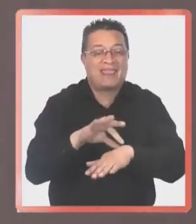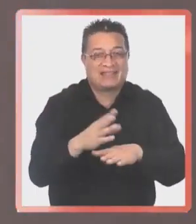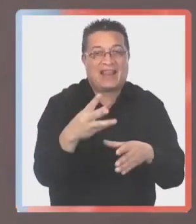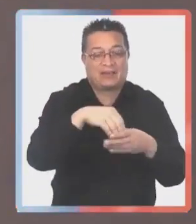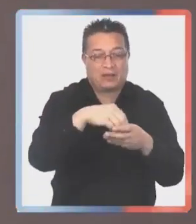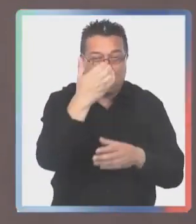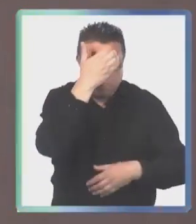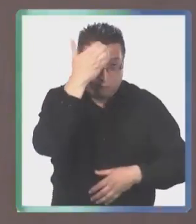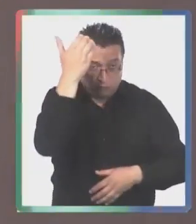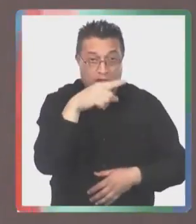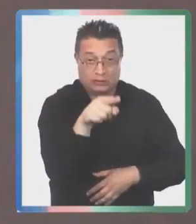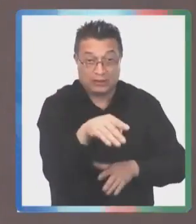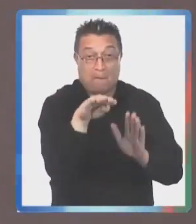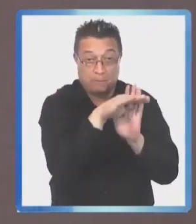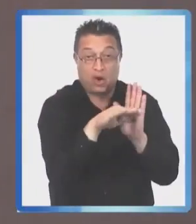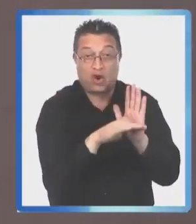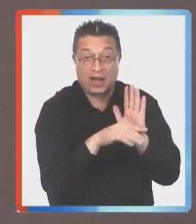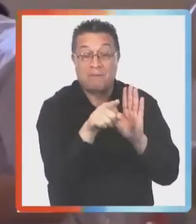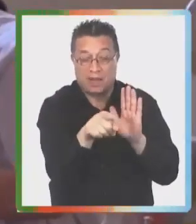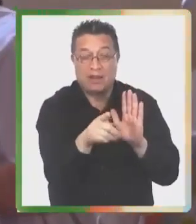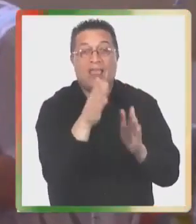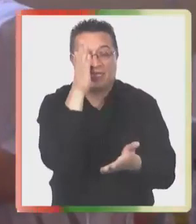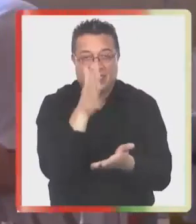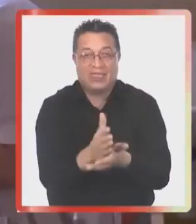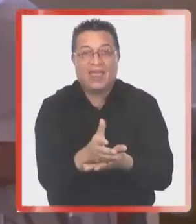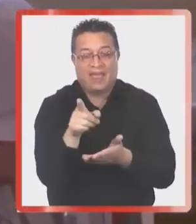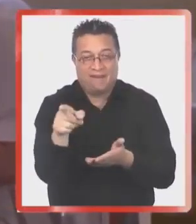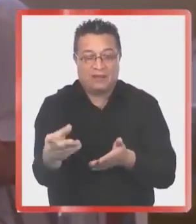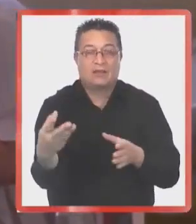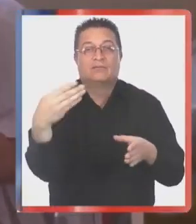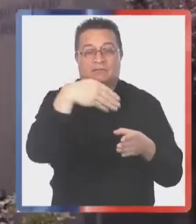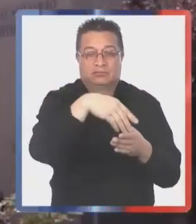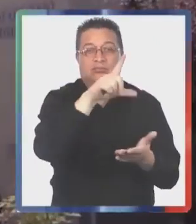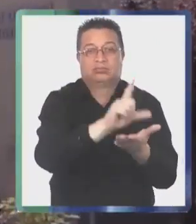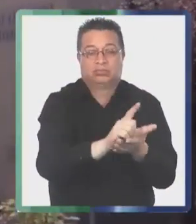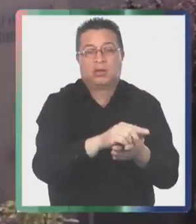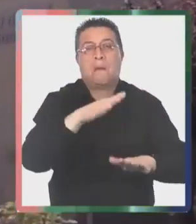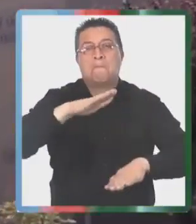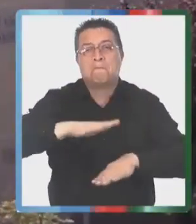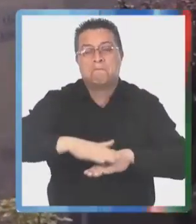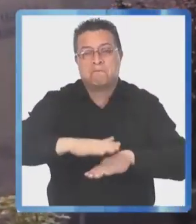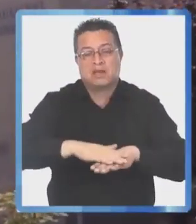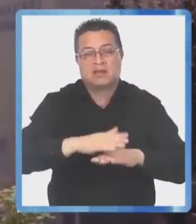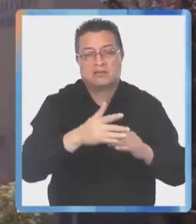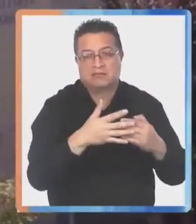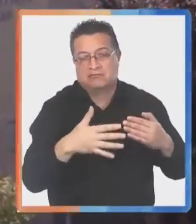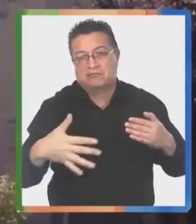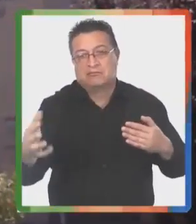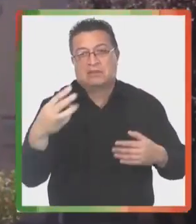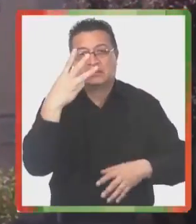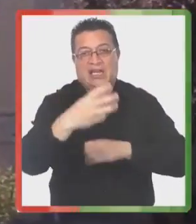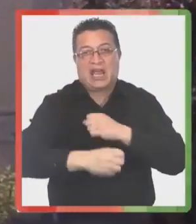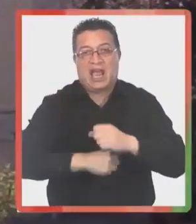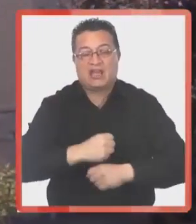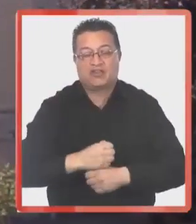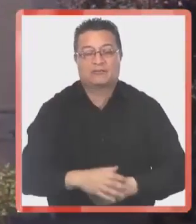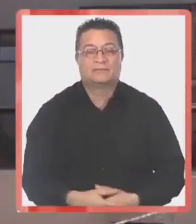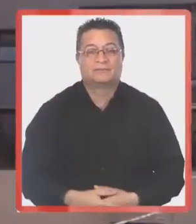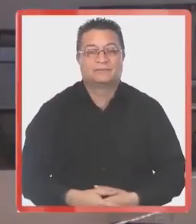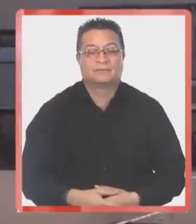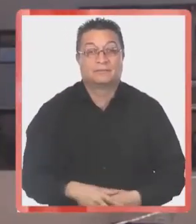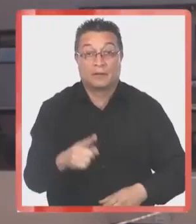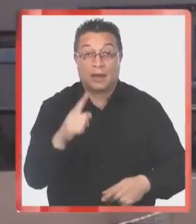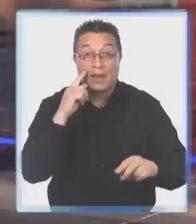interna. Todos profesionales que, según el programa, deberían estar en estos recintos a lo menos durante los siguientes